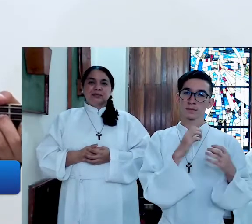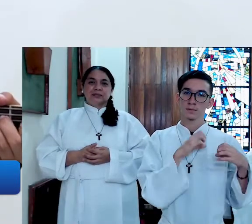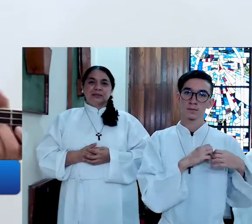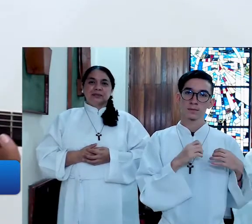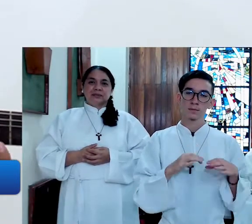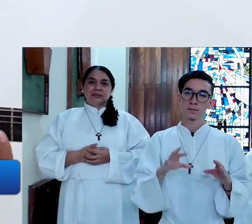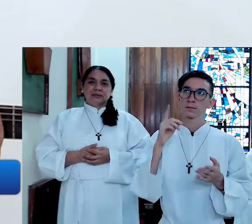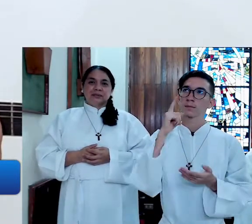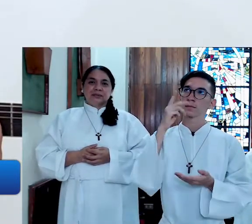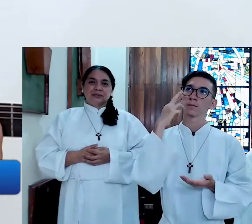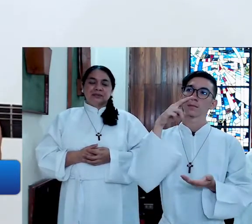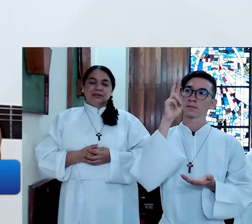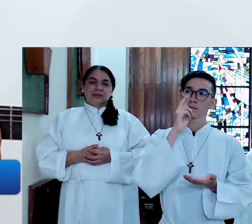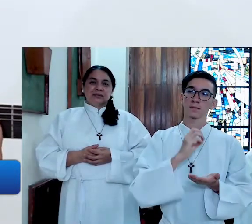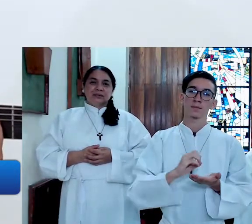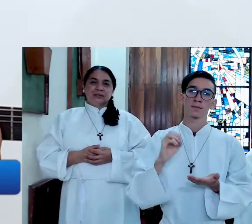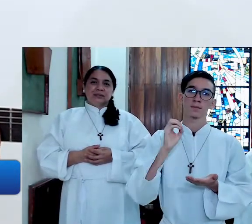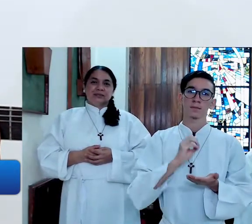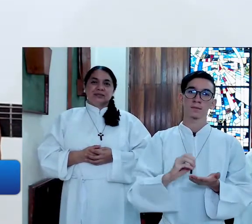misericordia del